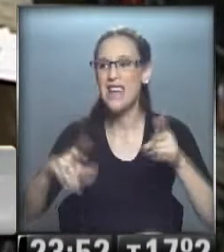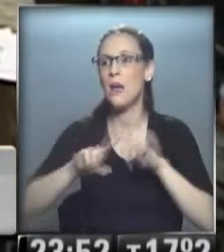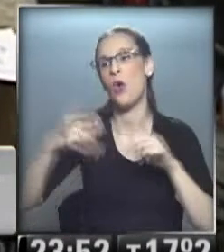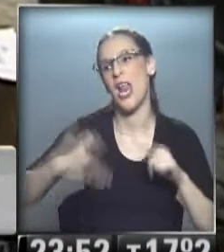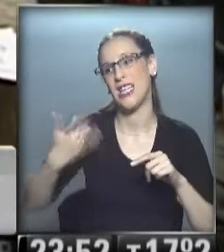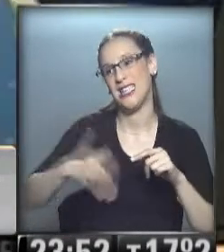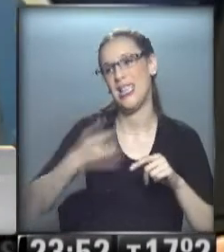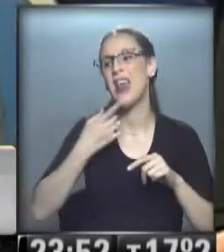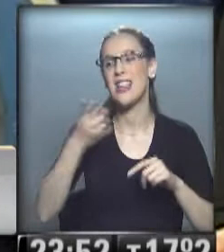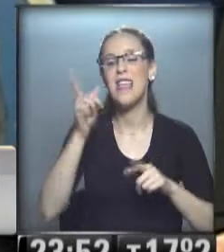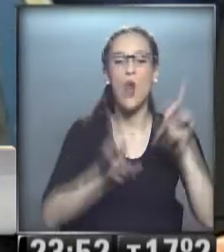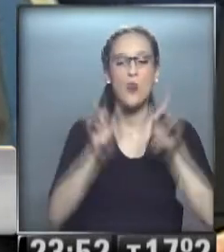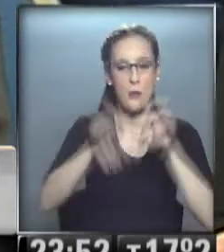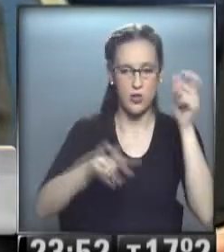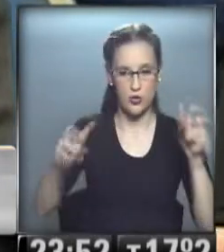expresaron algunas de las víctimas.